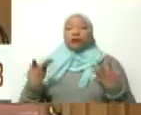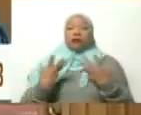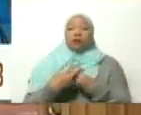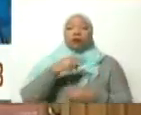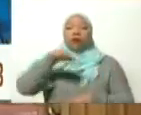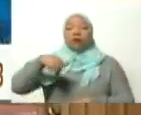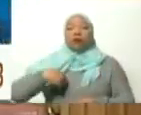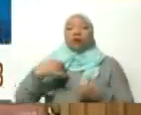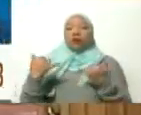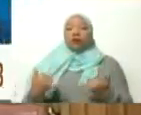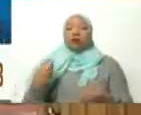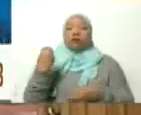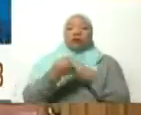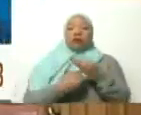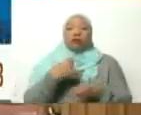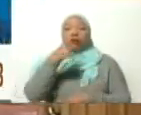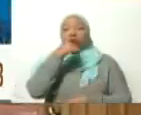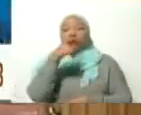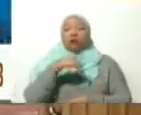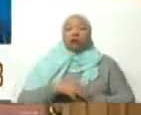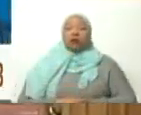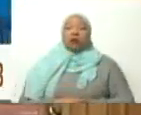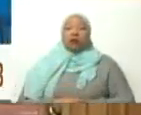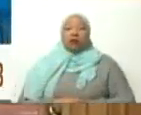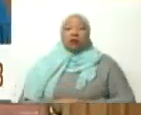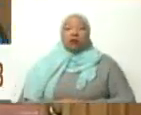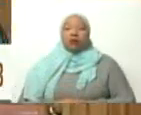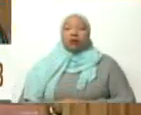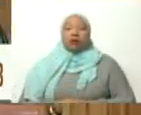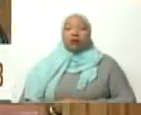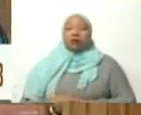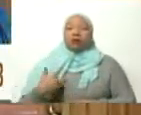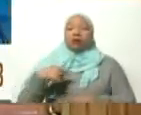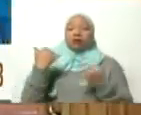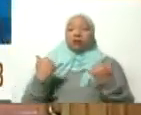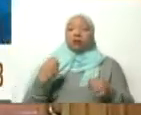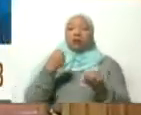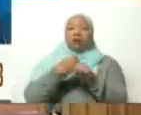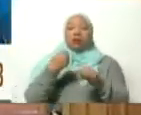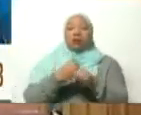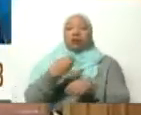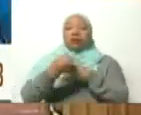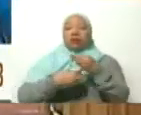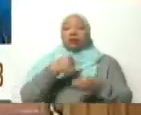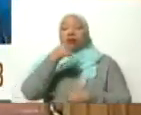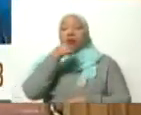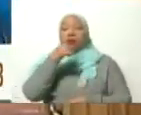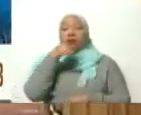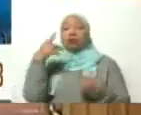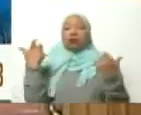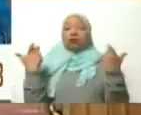quienes están perturbando ya saben que sabemos quiénes son y ya saben que vamos a tomar acciones al